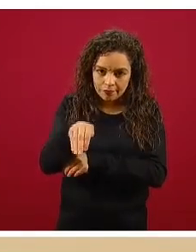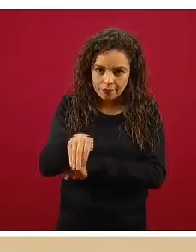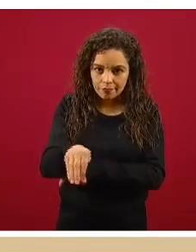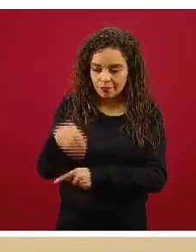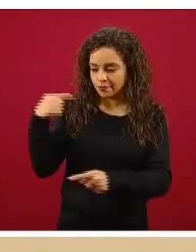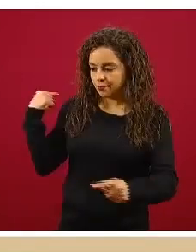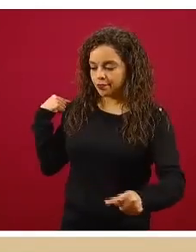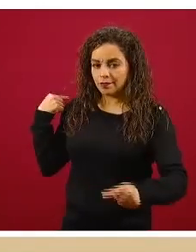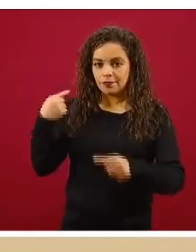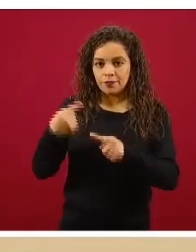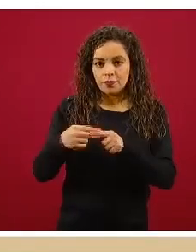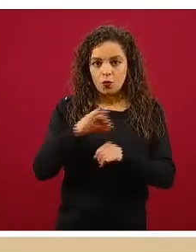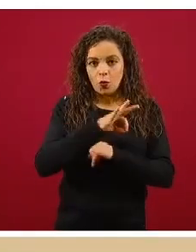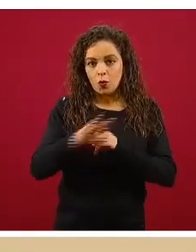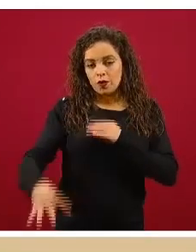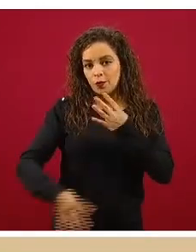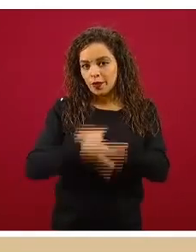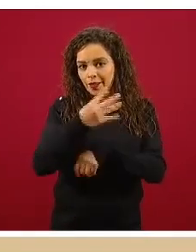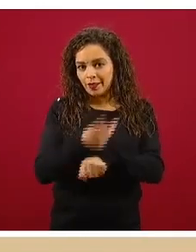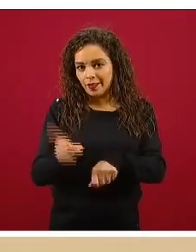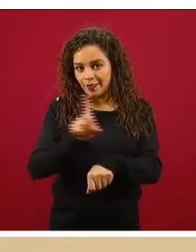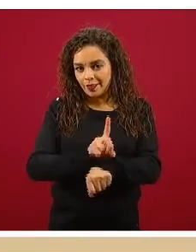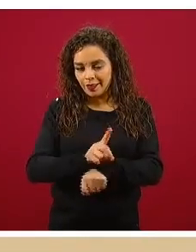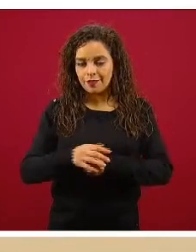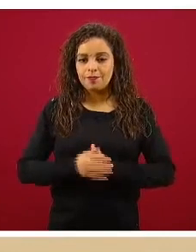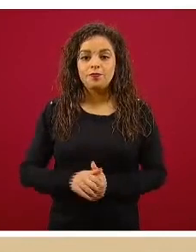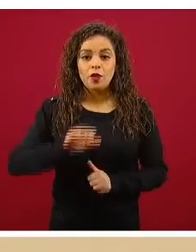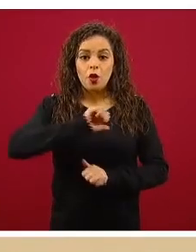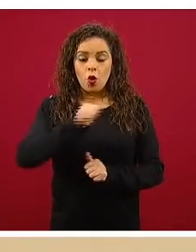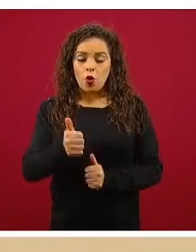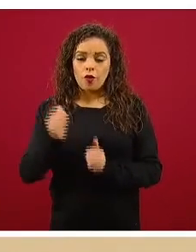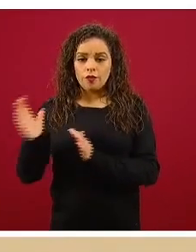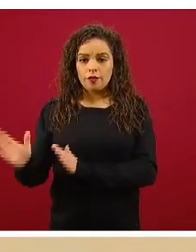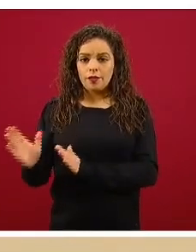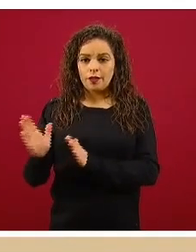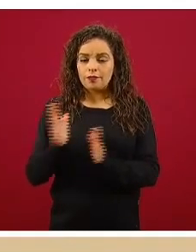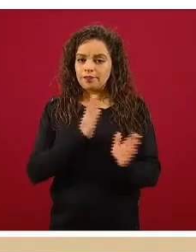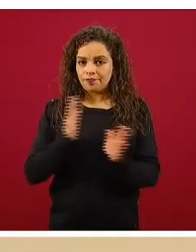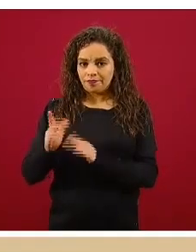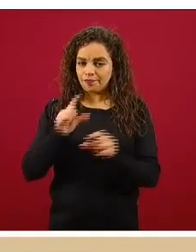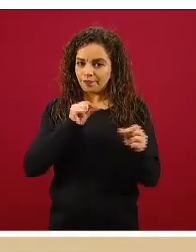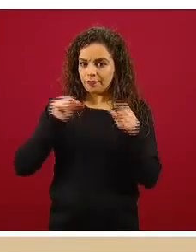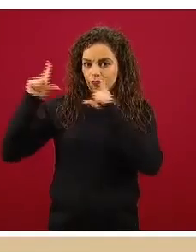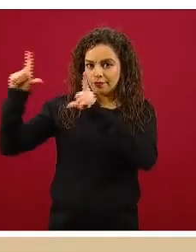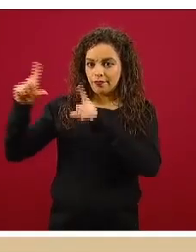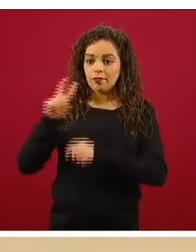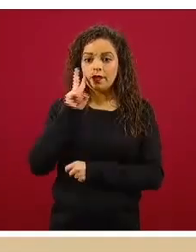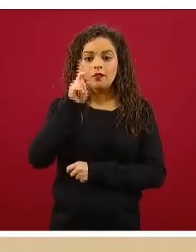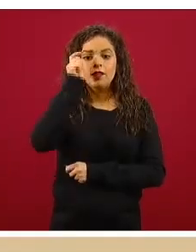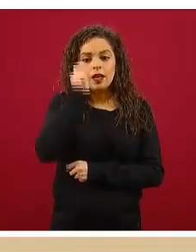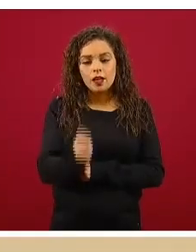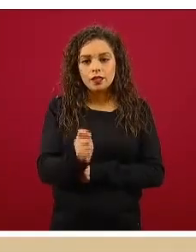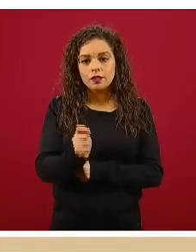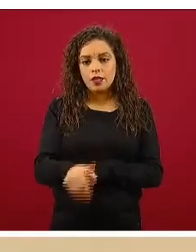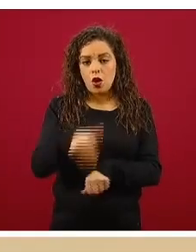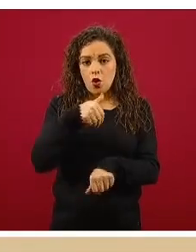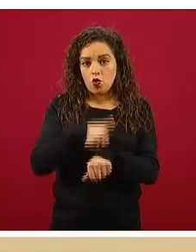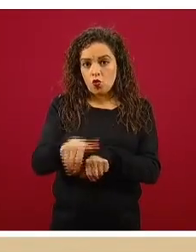14 días, ¿no? En la siguiente diapositiva actualizamos los números para México.